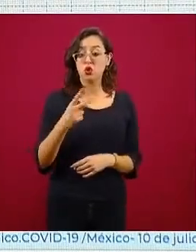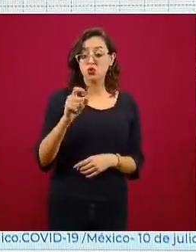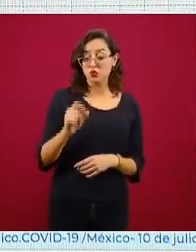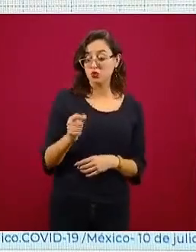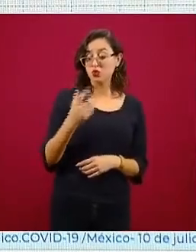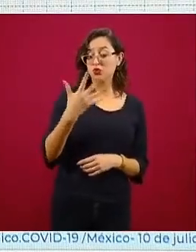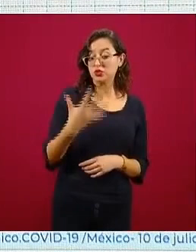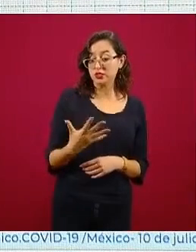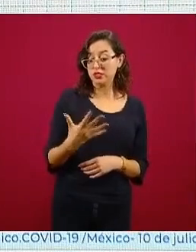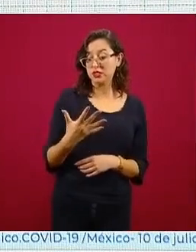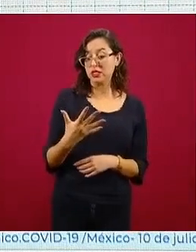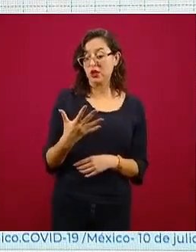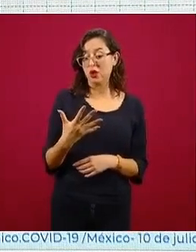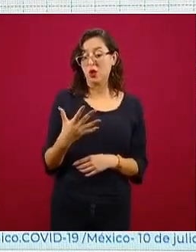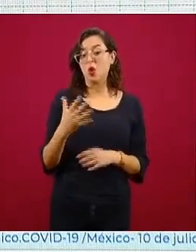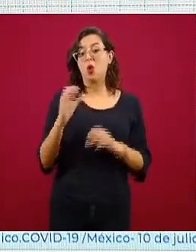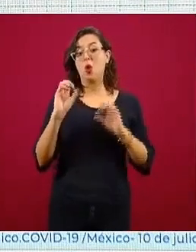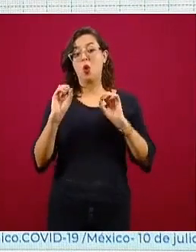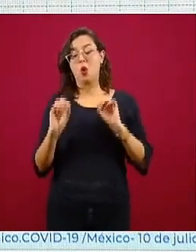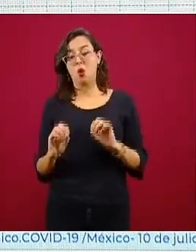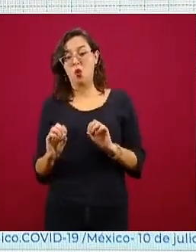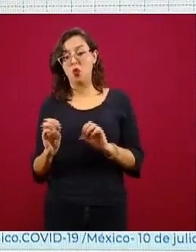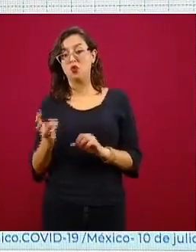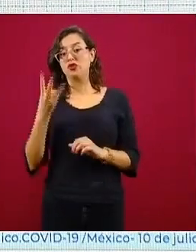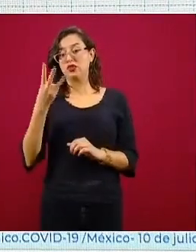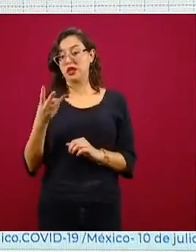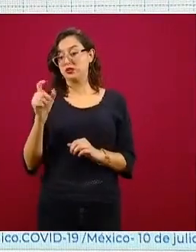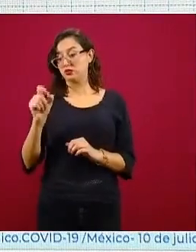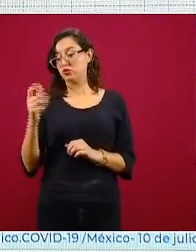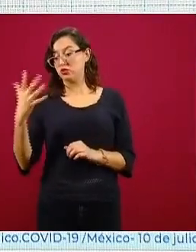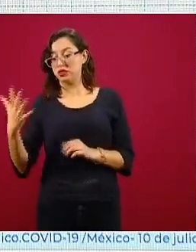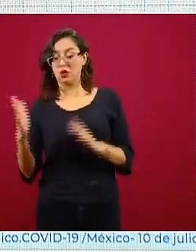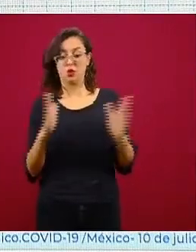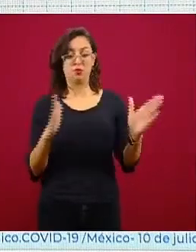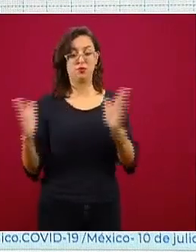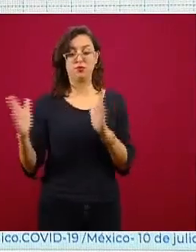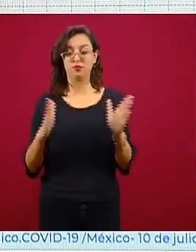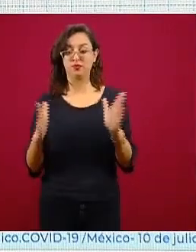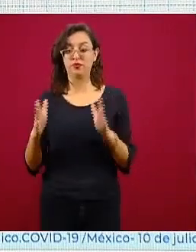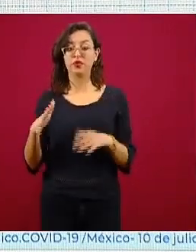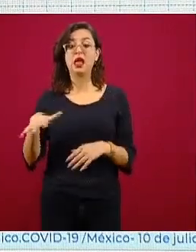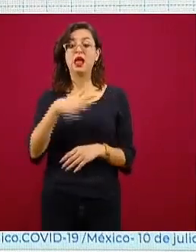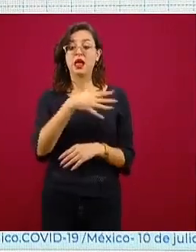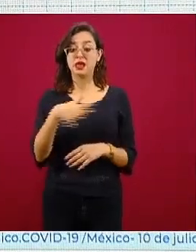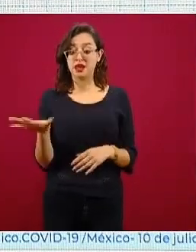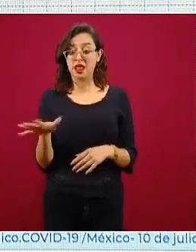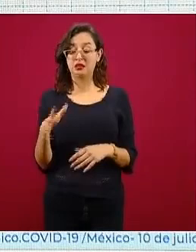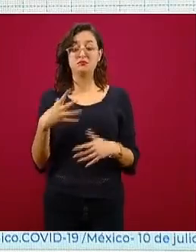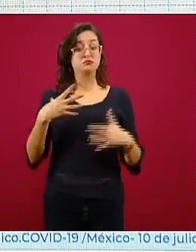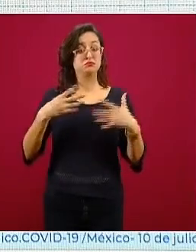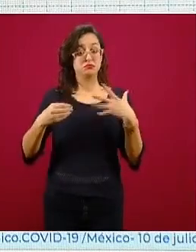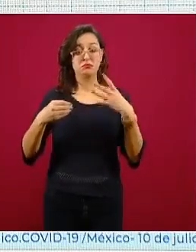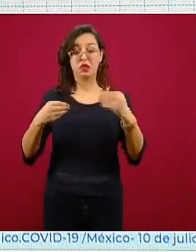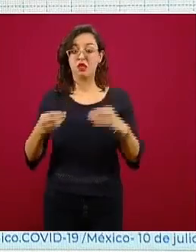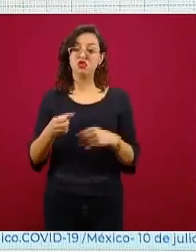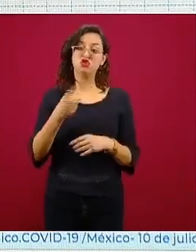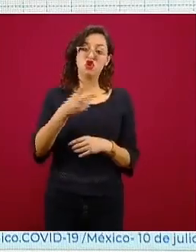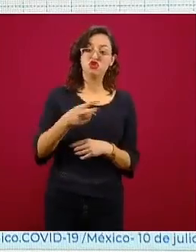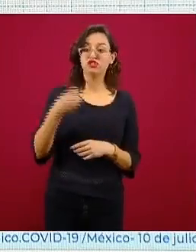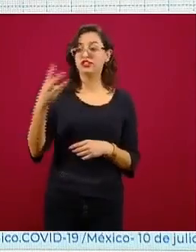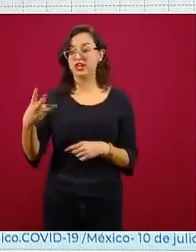2.5, estimaciones conservadoras, algunas dicen que hasta 3.5. En general, ese es el intervalo